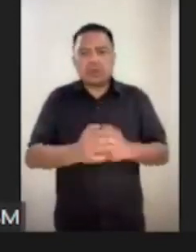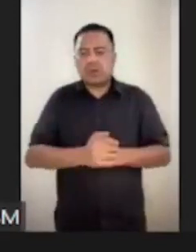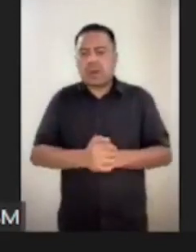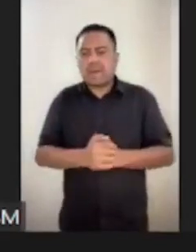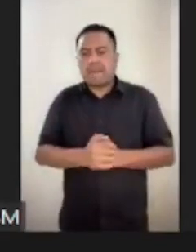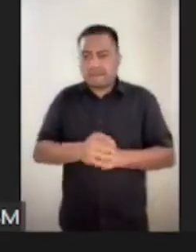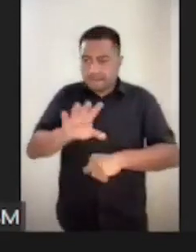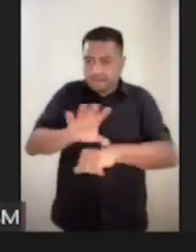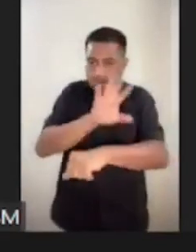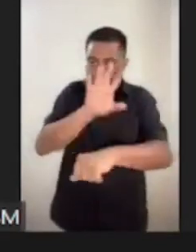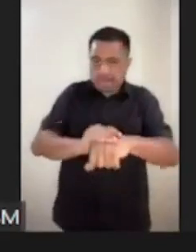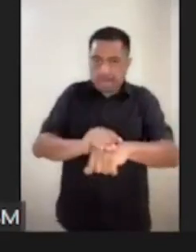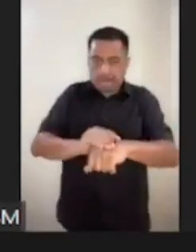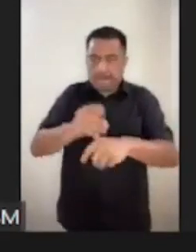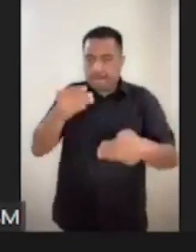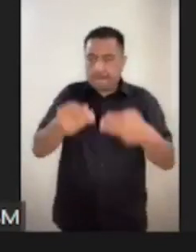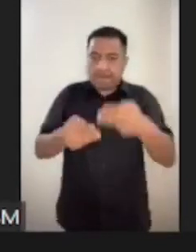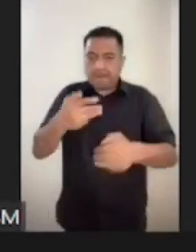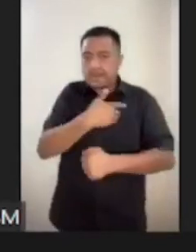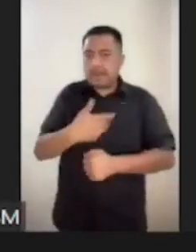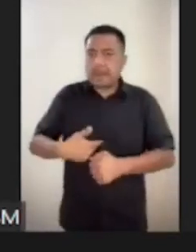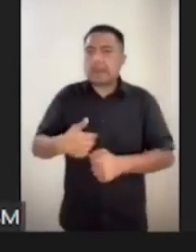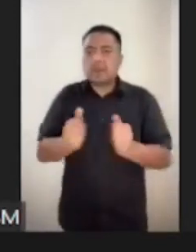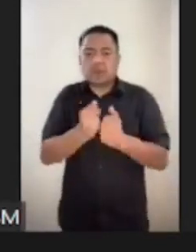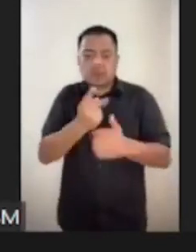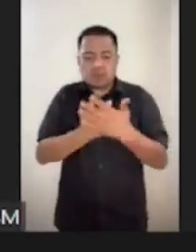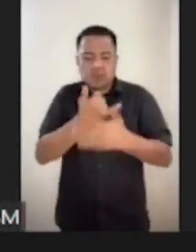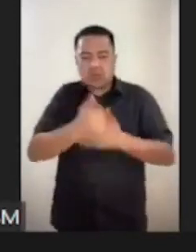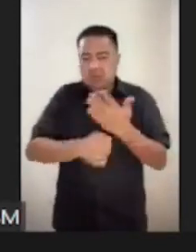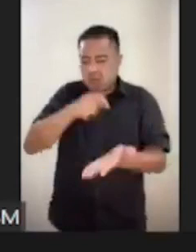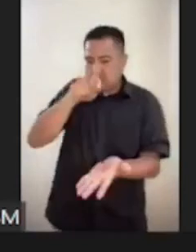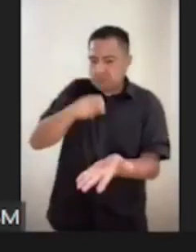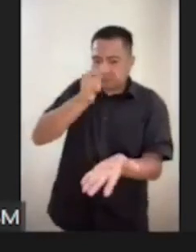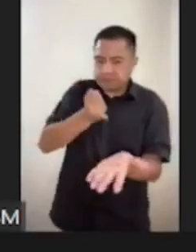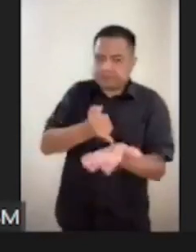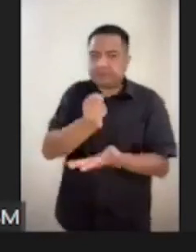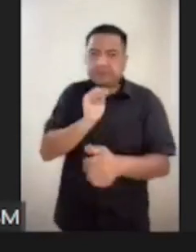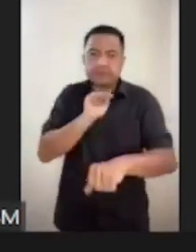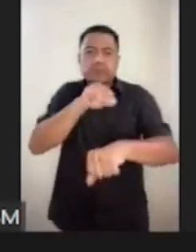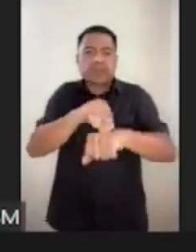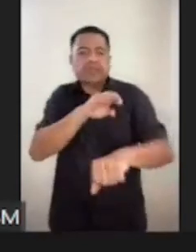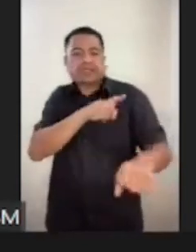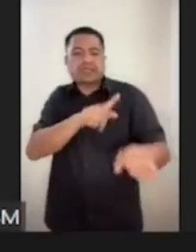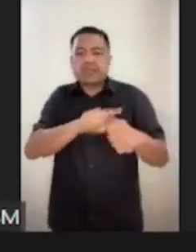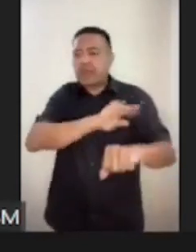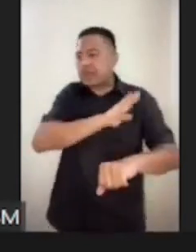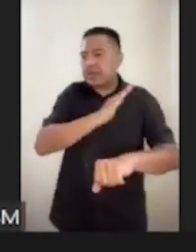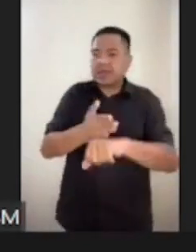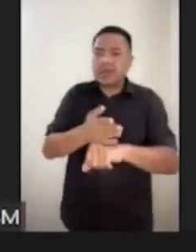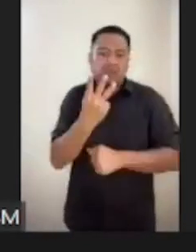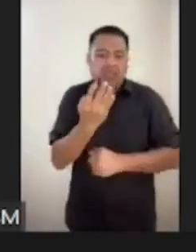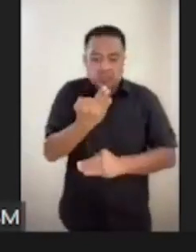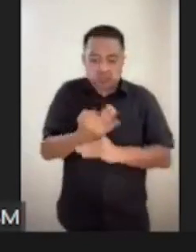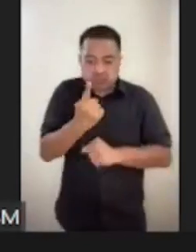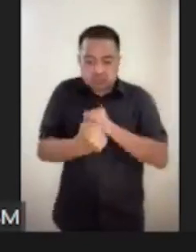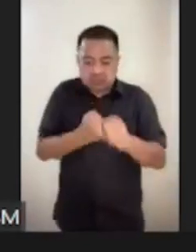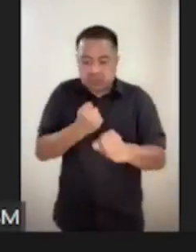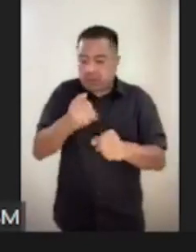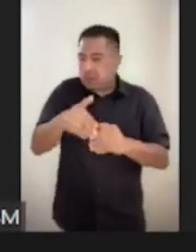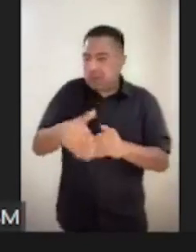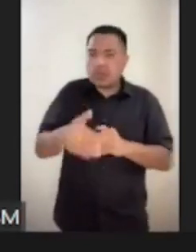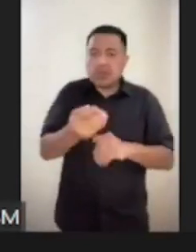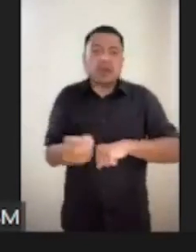Con su autorización, magistrada presidenta, doy cuenta con el proyecto de sentencia que se dicta en el procedimiento especial sancionador 3 del presente año, integrado